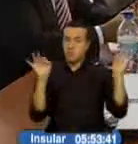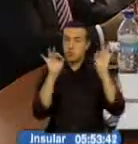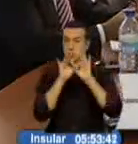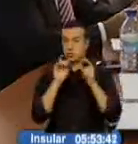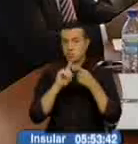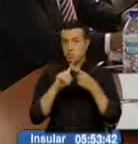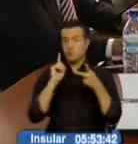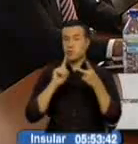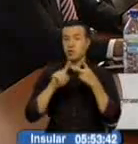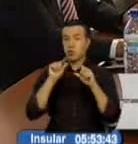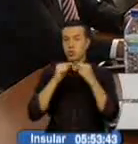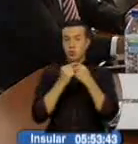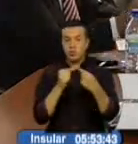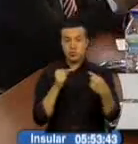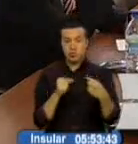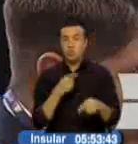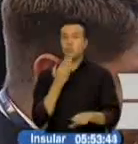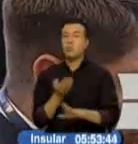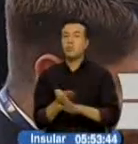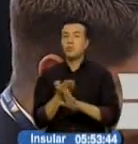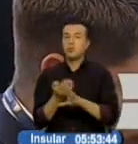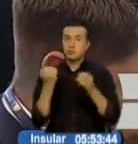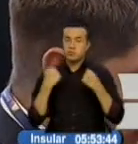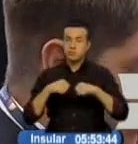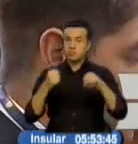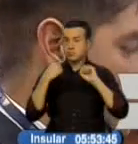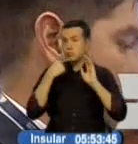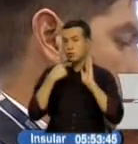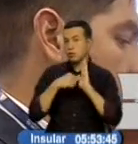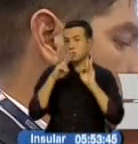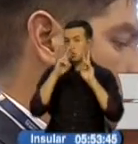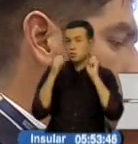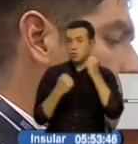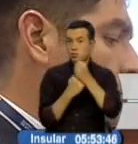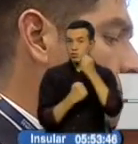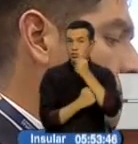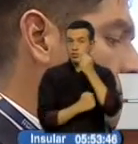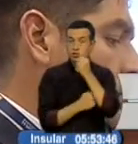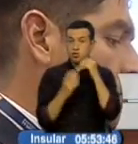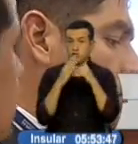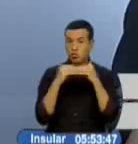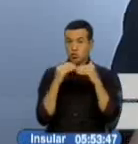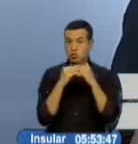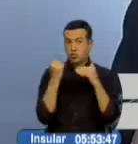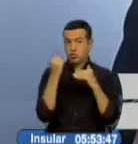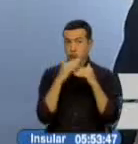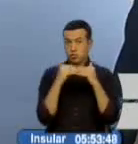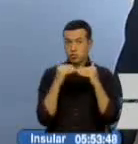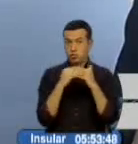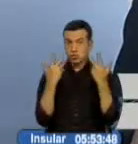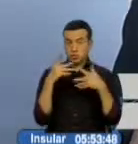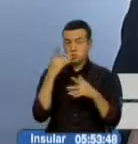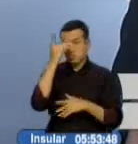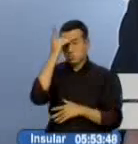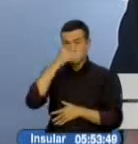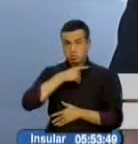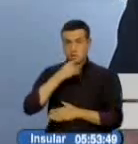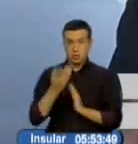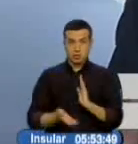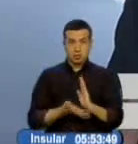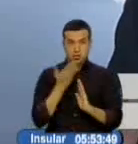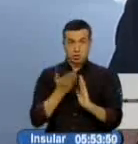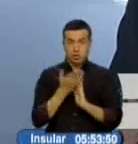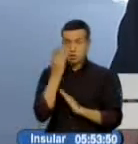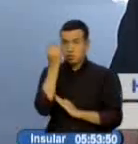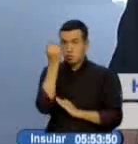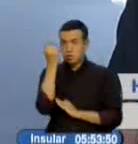Otros sectores de oposición plantean concentrar esfuerzos, por ejemplo, en el fortalecimiento de la dolarización. Si vamos a decir, vamos a incrementar el